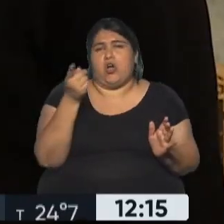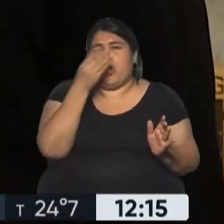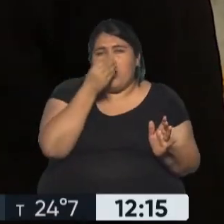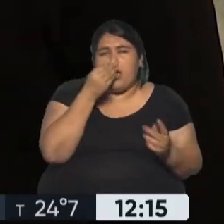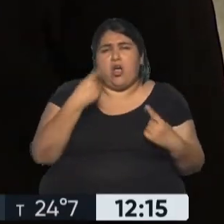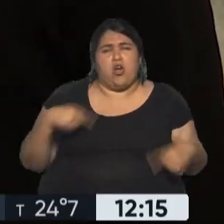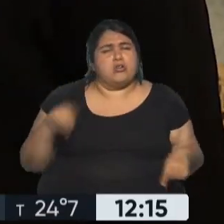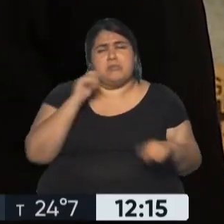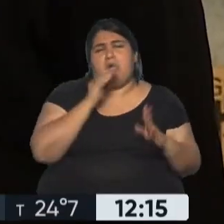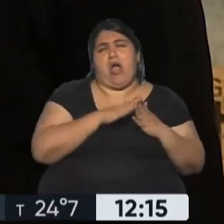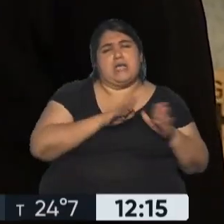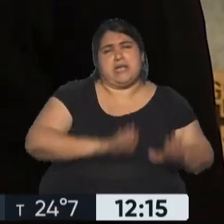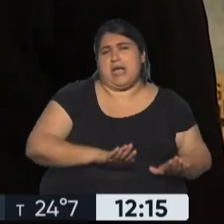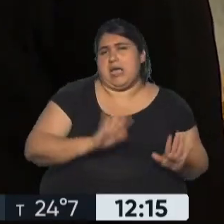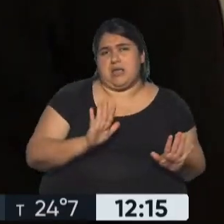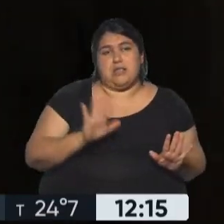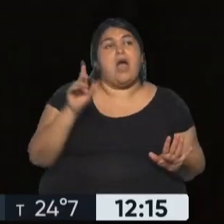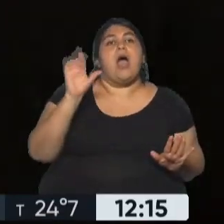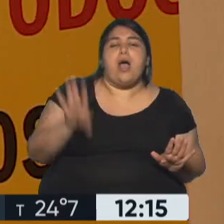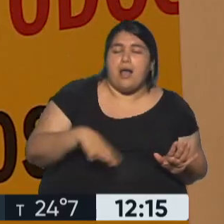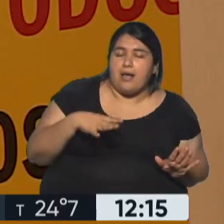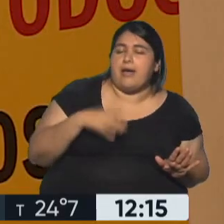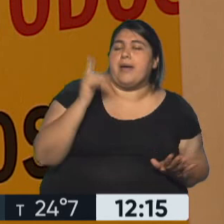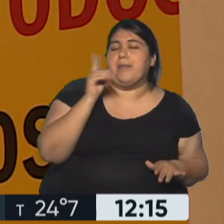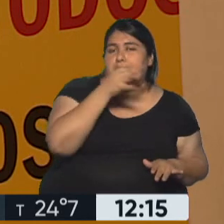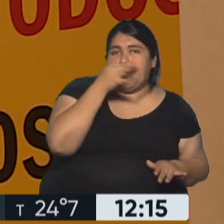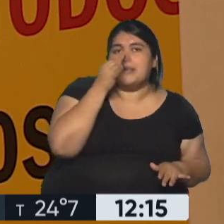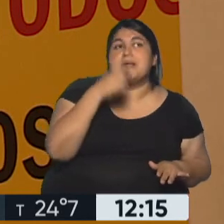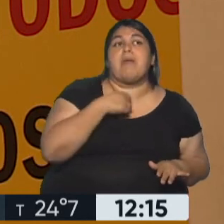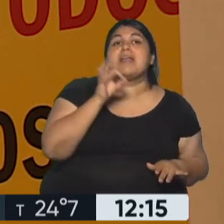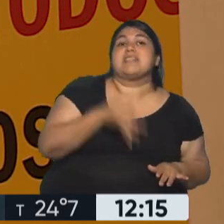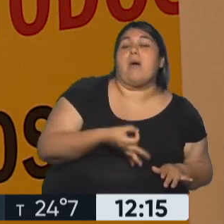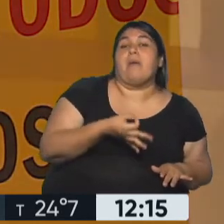mejore y hacerse el testeo, porque bueno, hay que saber si es COVID o no es COVID.